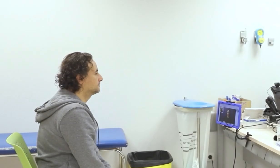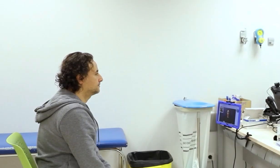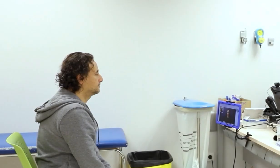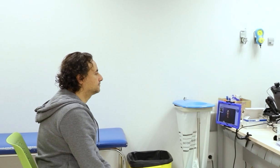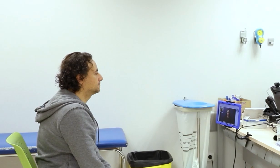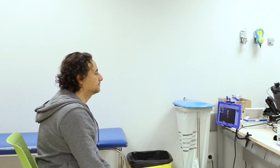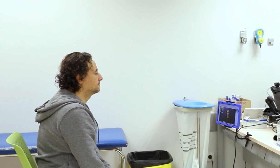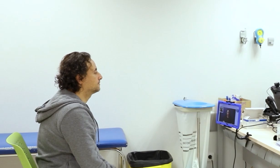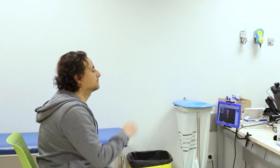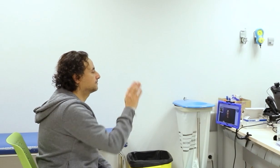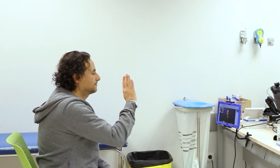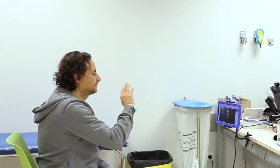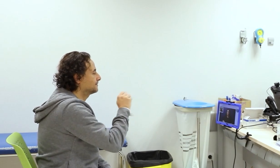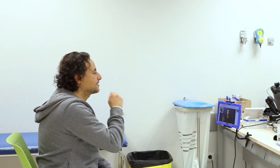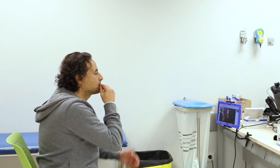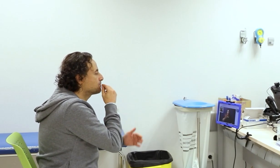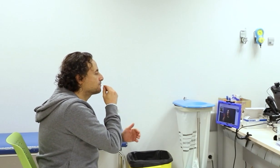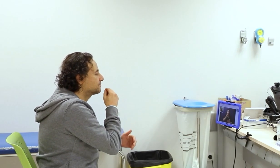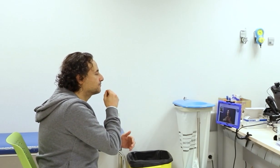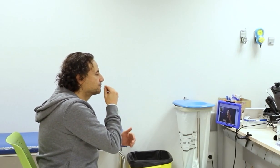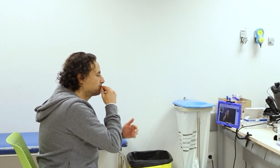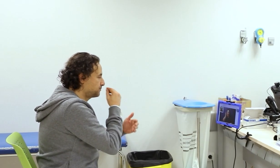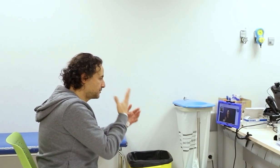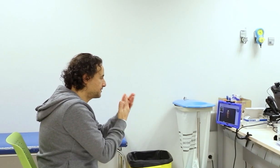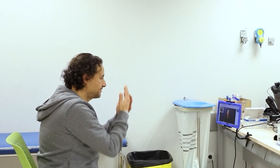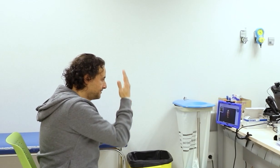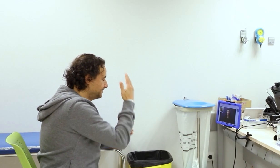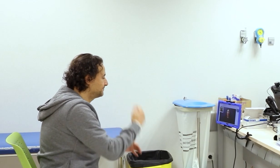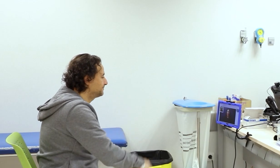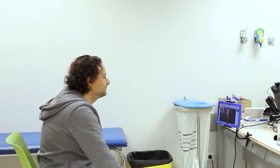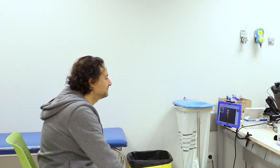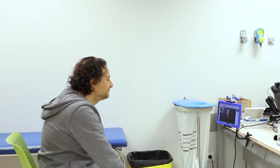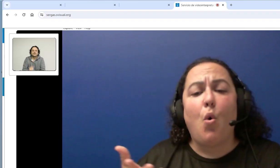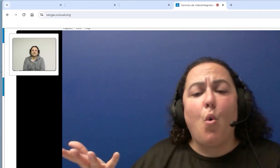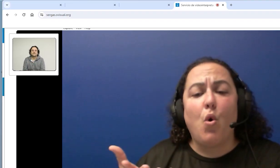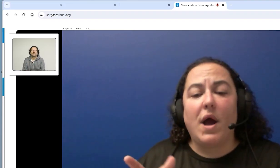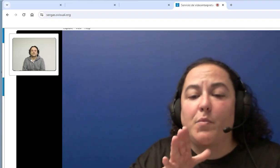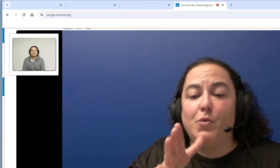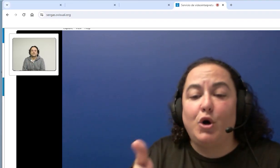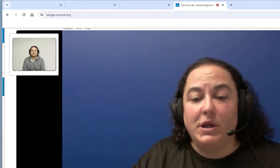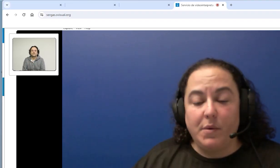Hola, buenos días. ¿Por qué vienes hoy a Urgencias? Hola, buenos días.